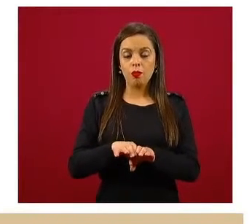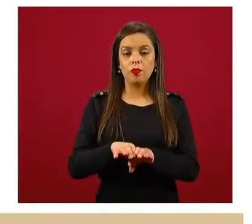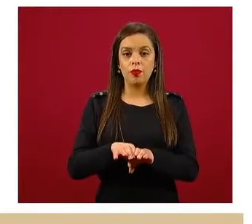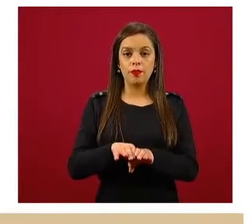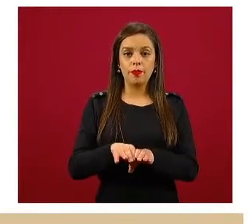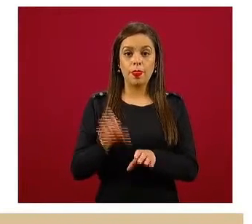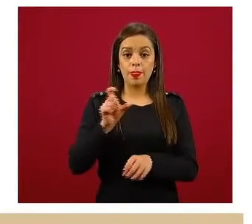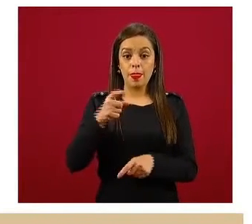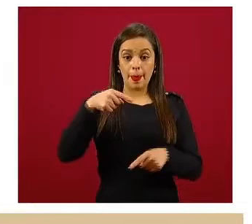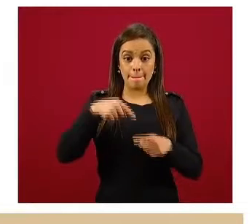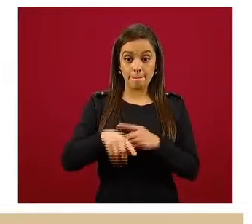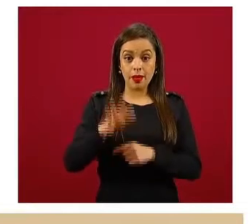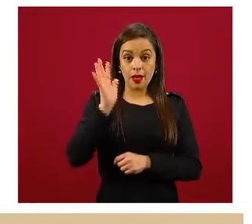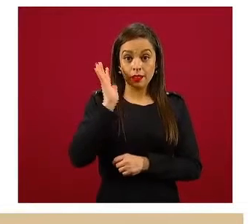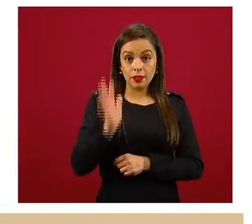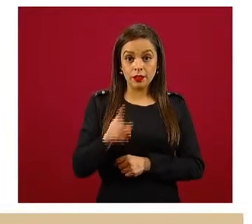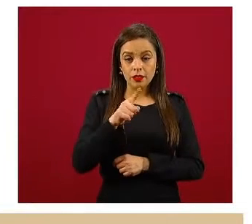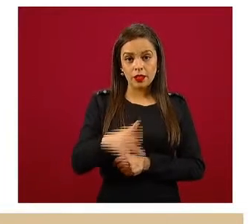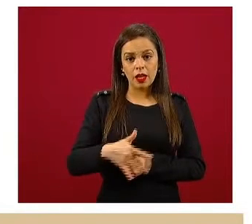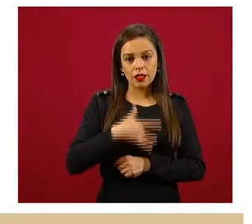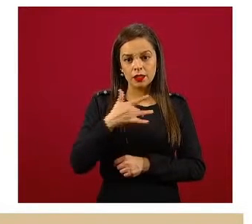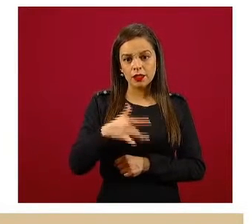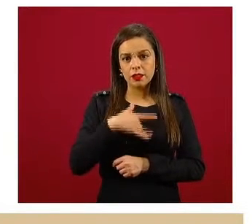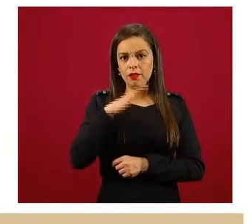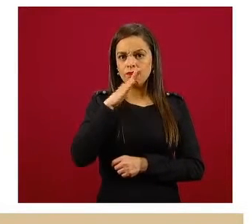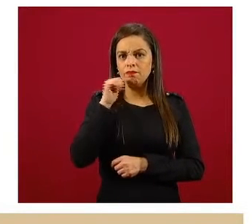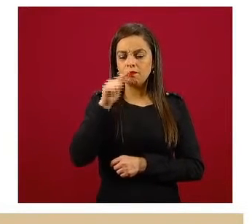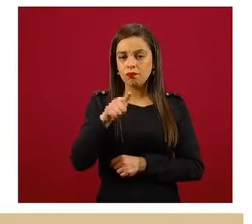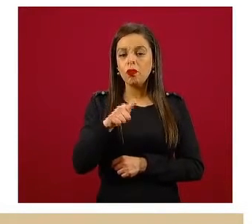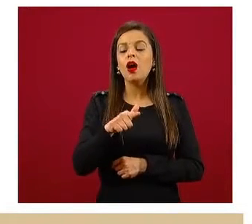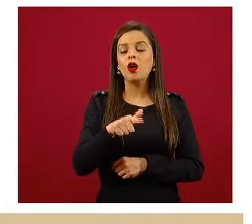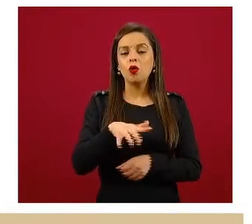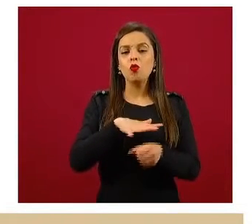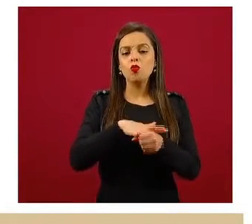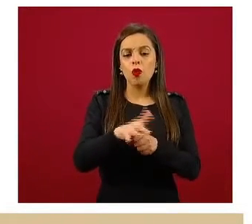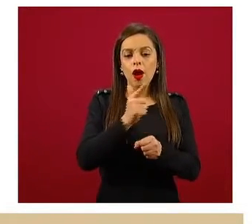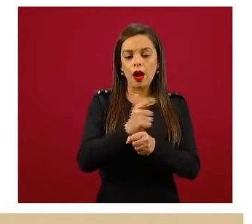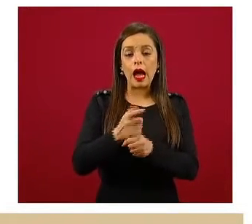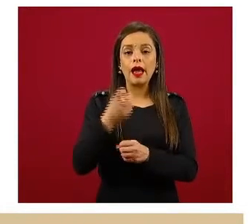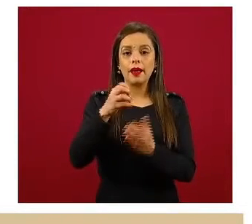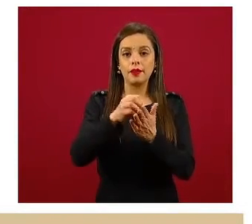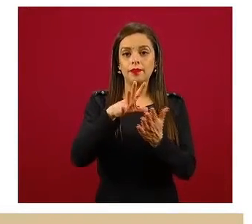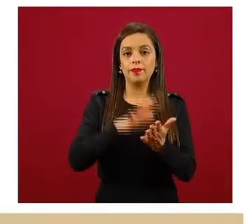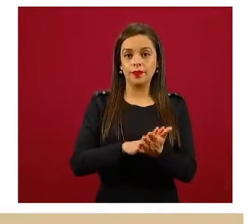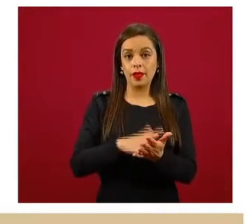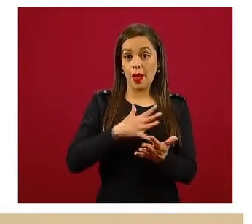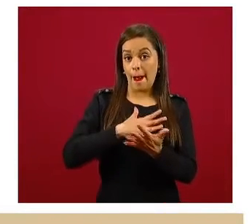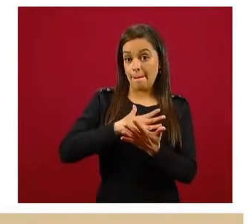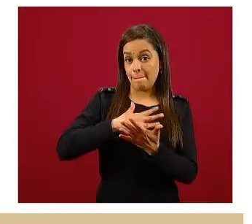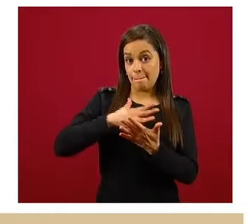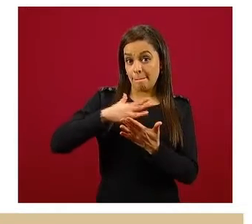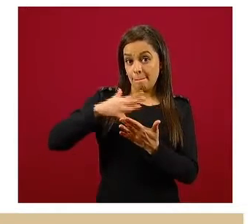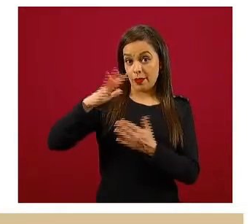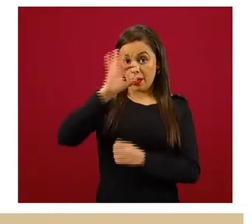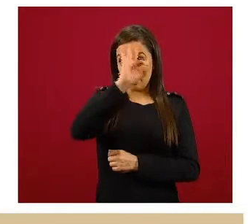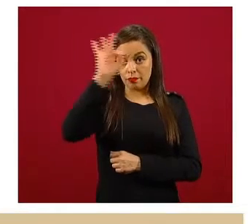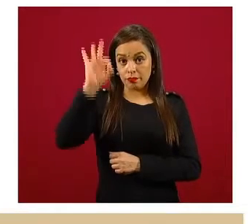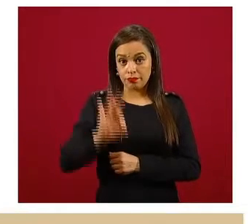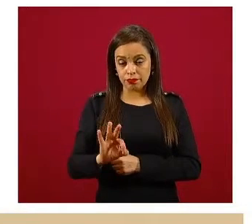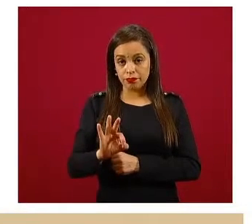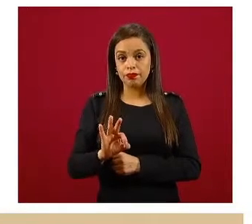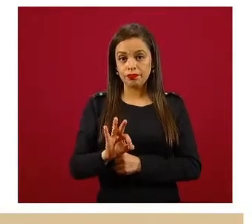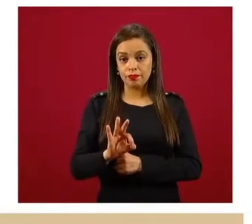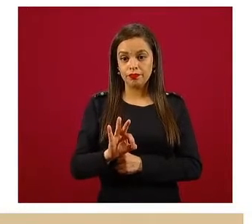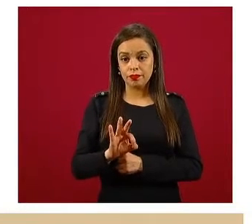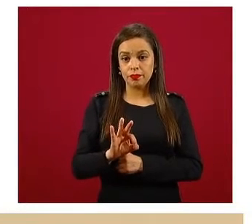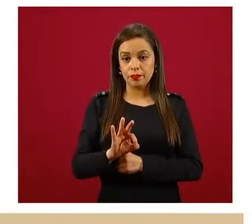fueron diagnosticados, cuál era su estado clínico. Podemos ver que la gran mayoría, de hecho este porcentaje supera inclusive